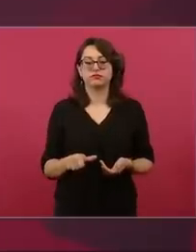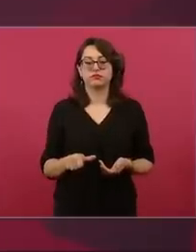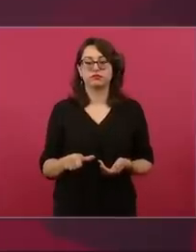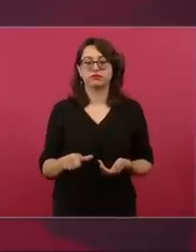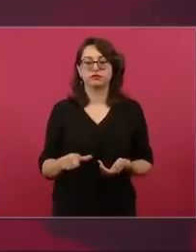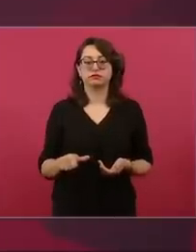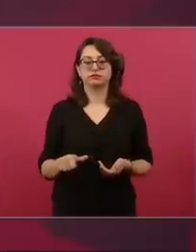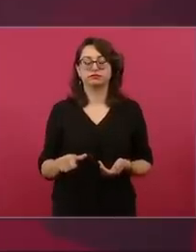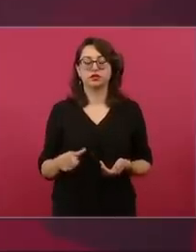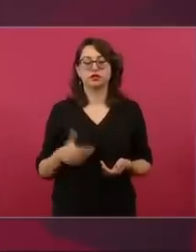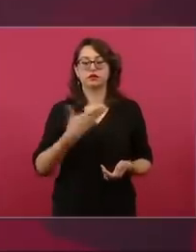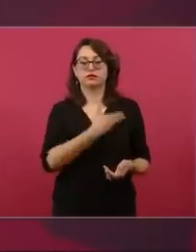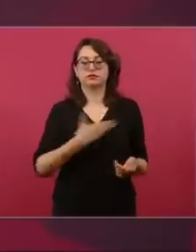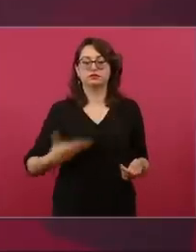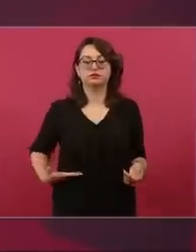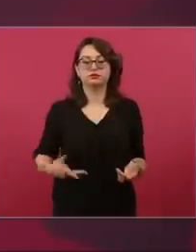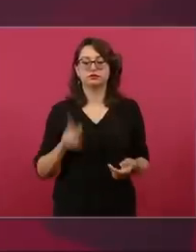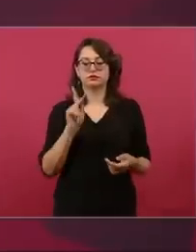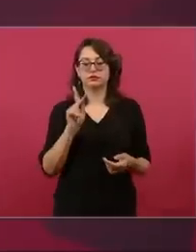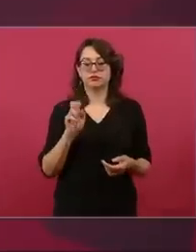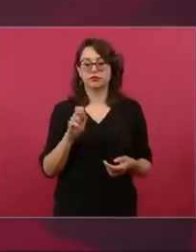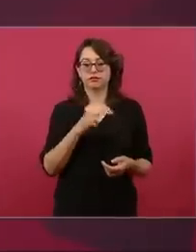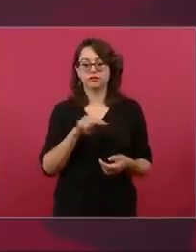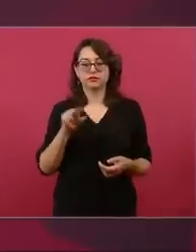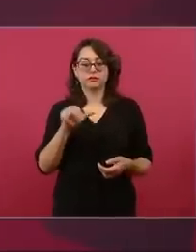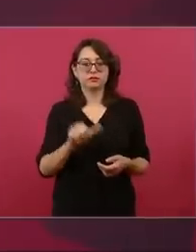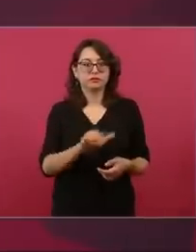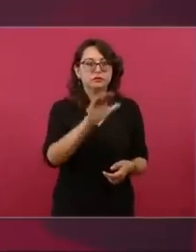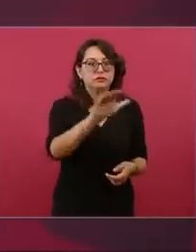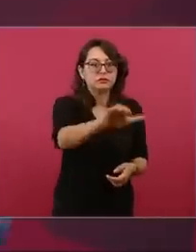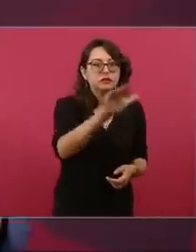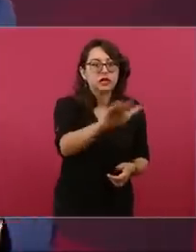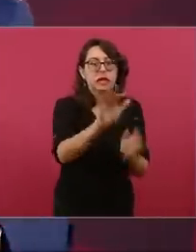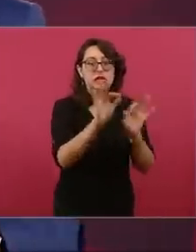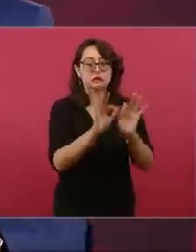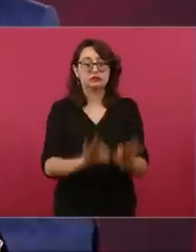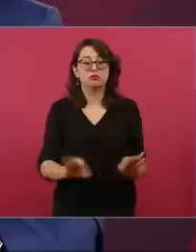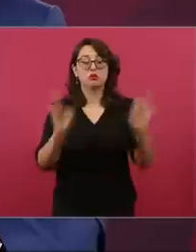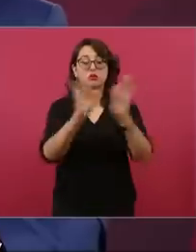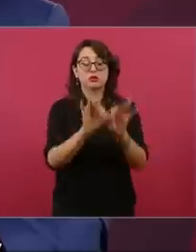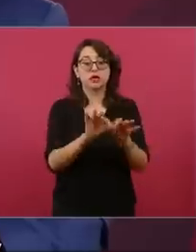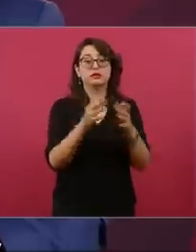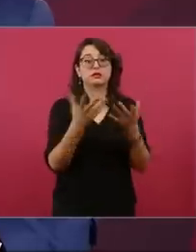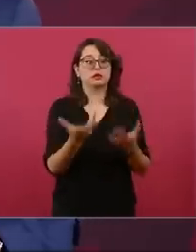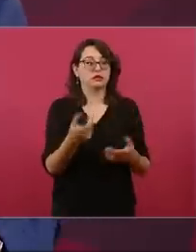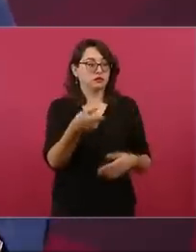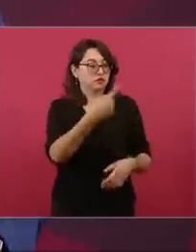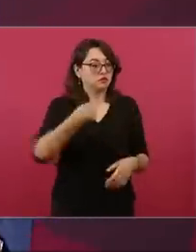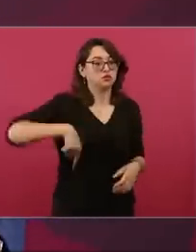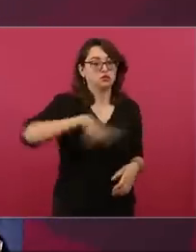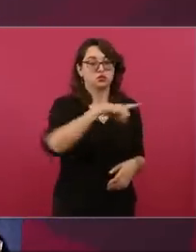al presidente Peña para decirle que era necesaria la unidad